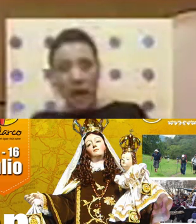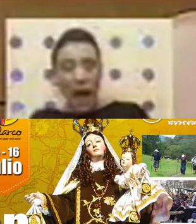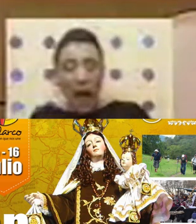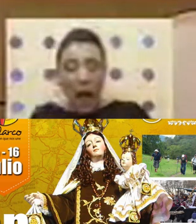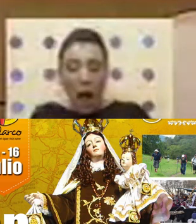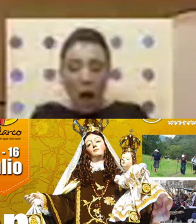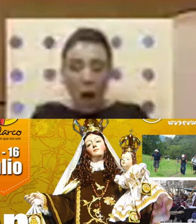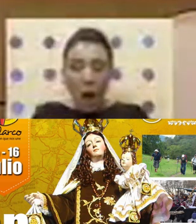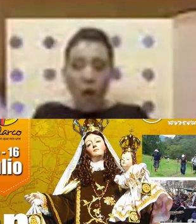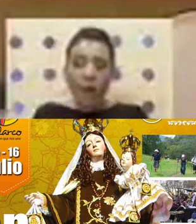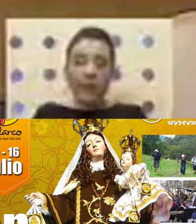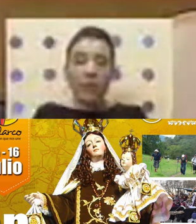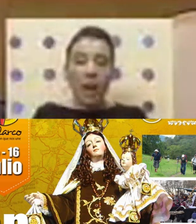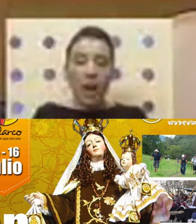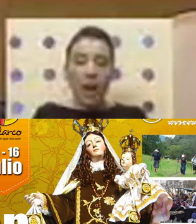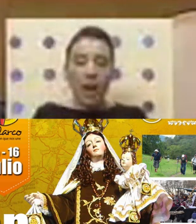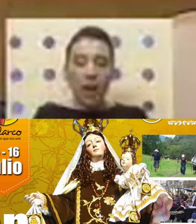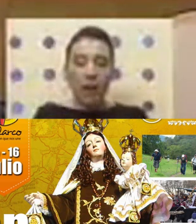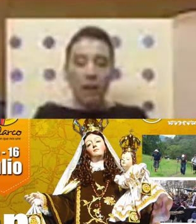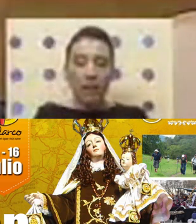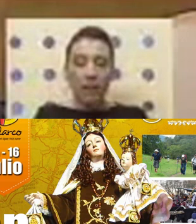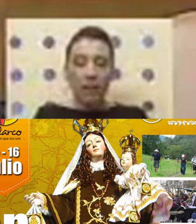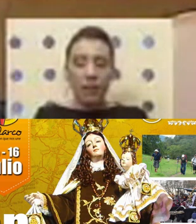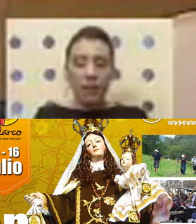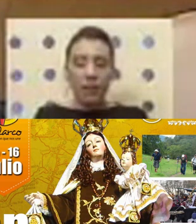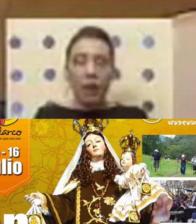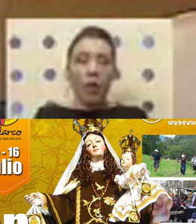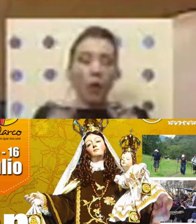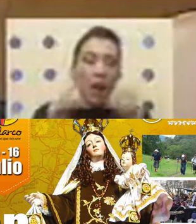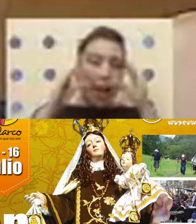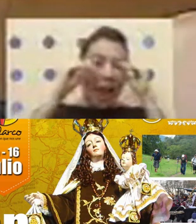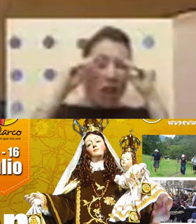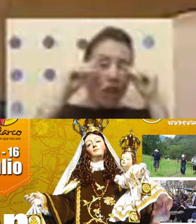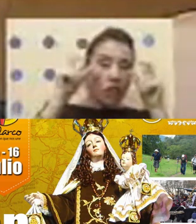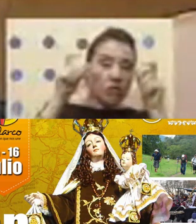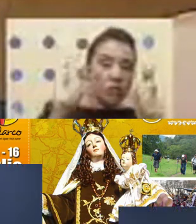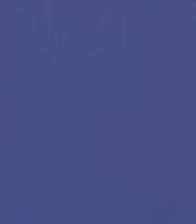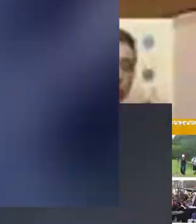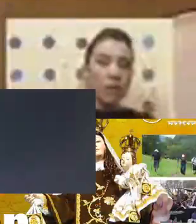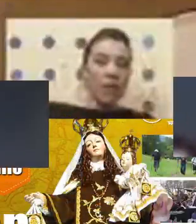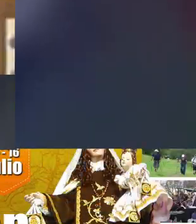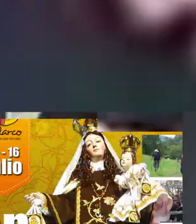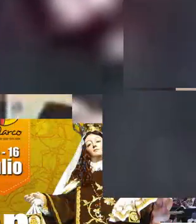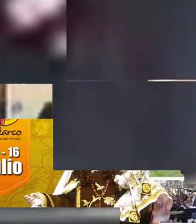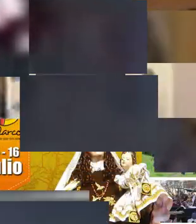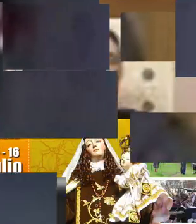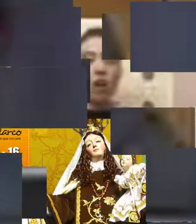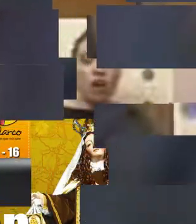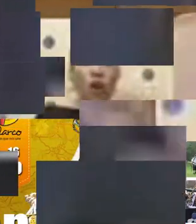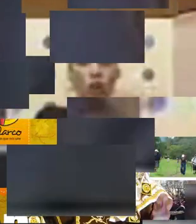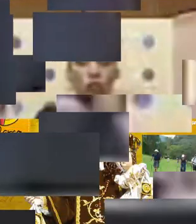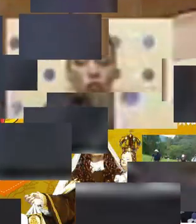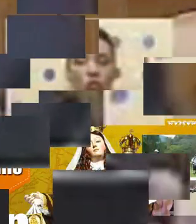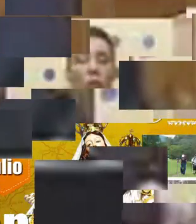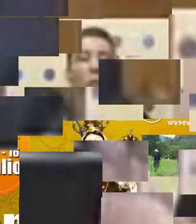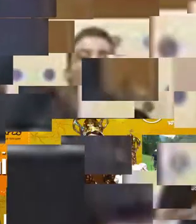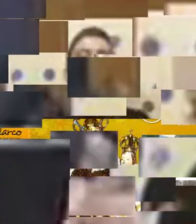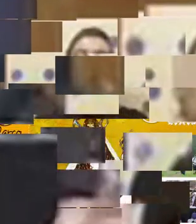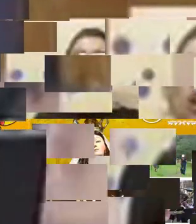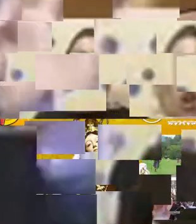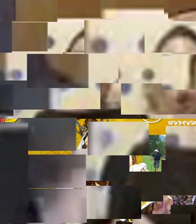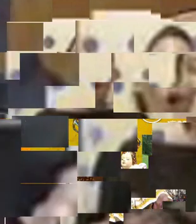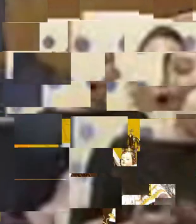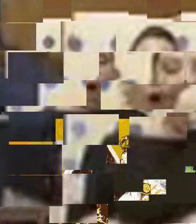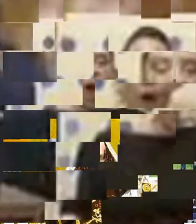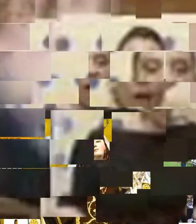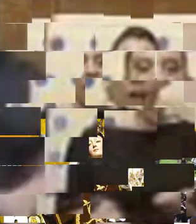día trabaja de sereno en una constructora. Eso porque no tenemos